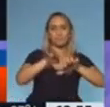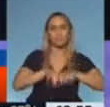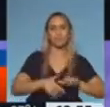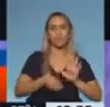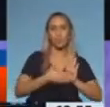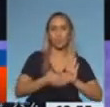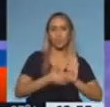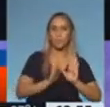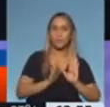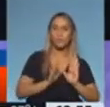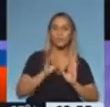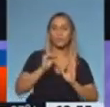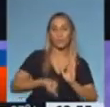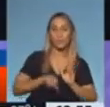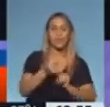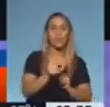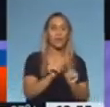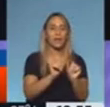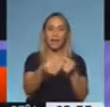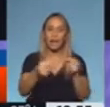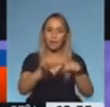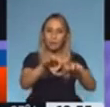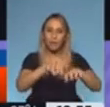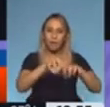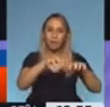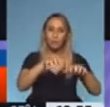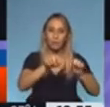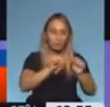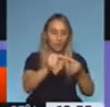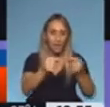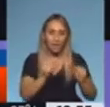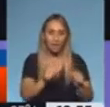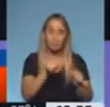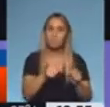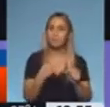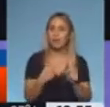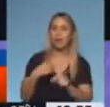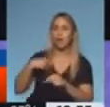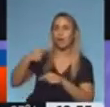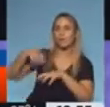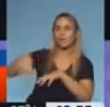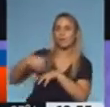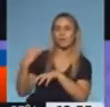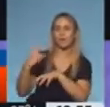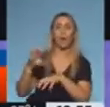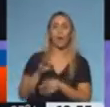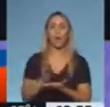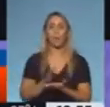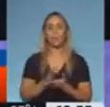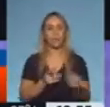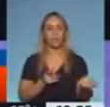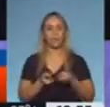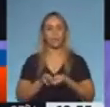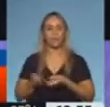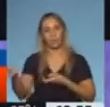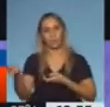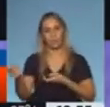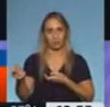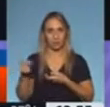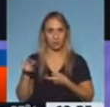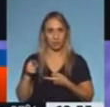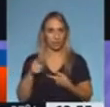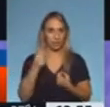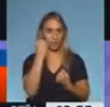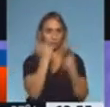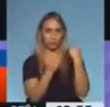granos, para evitar que estos circuitos informales, evasores, trianguladores y que